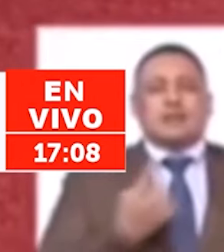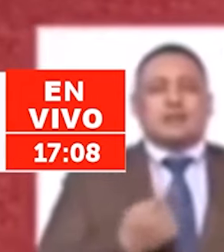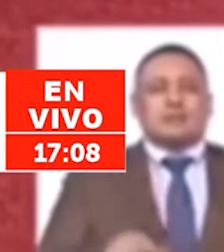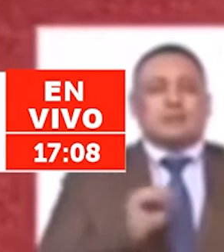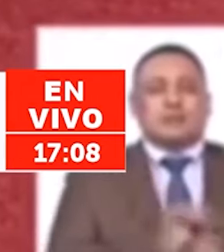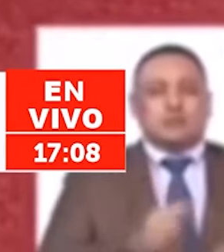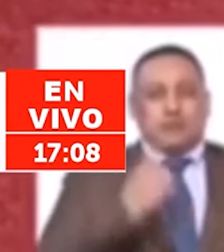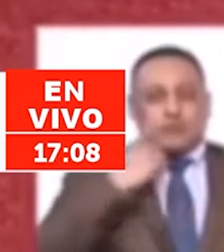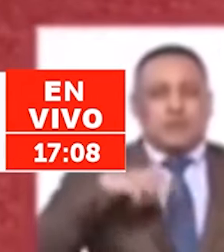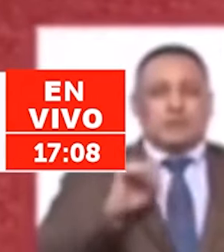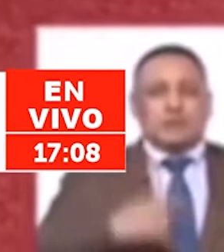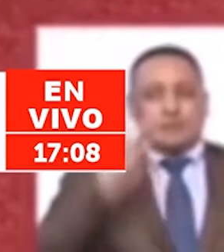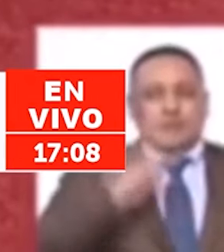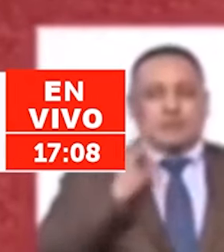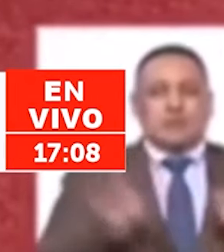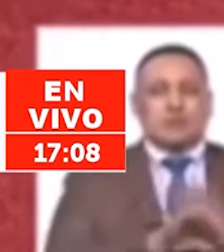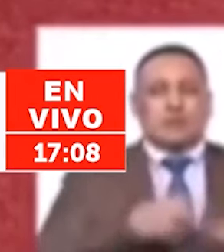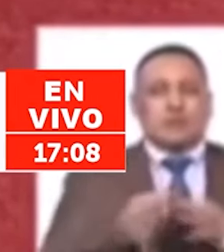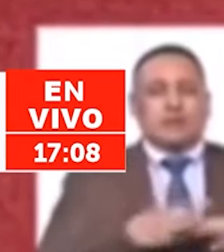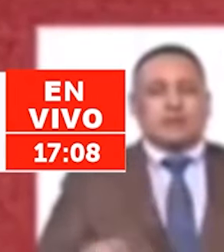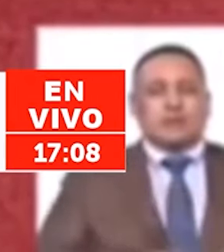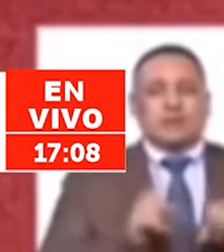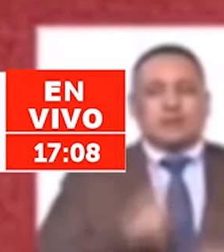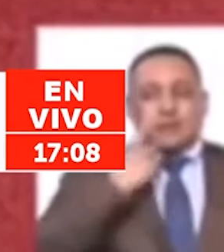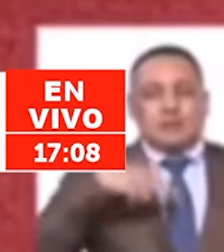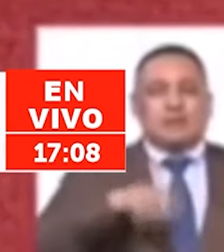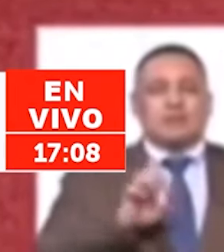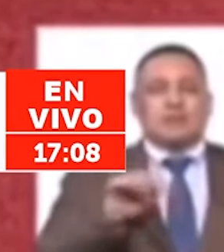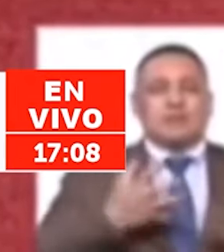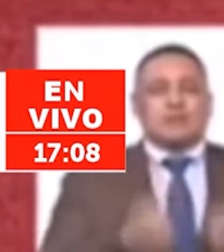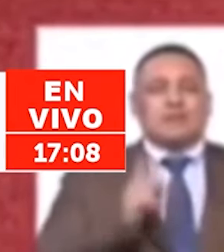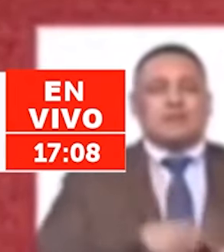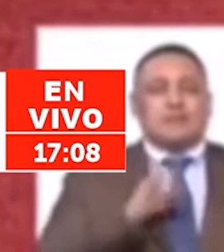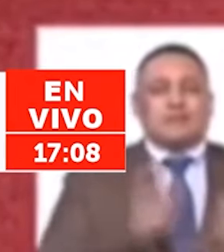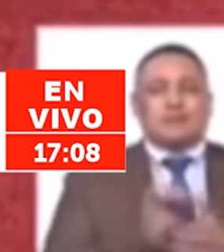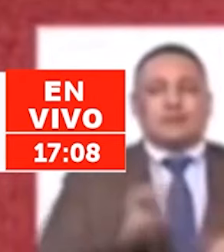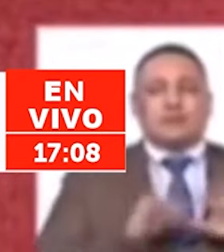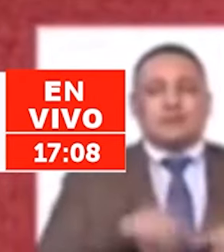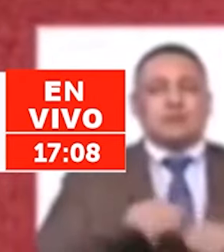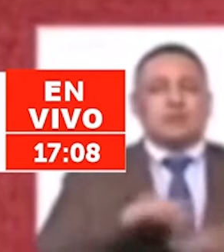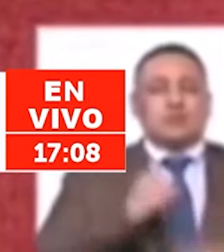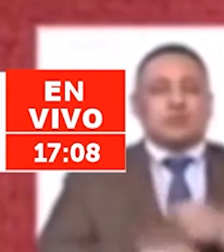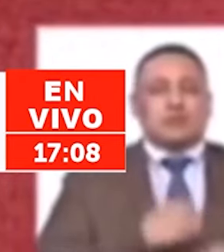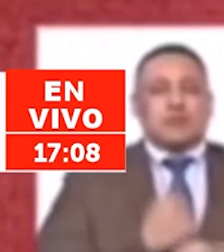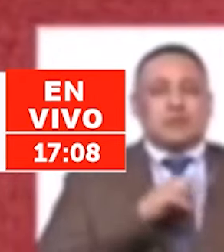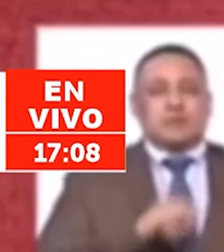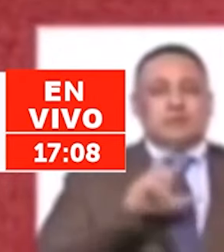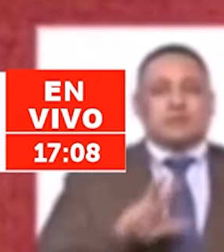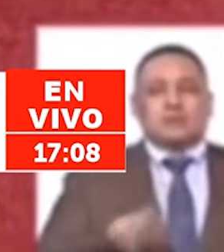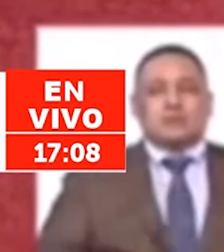Penitenciario. Cabe precisar que el INPE, con fecha 10 de julio del